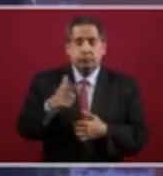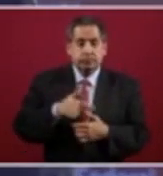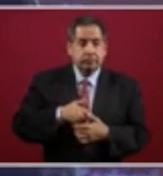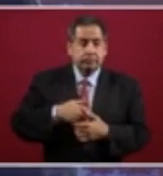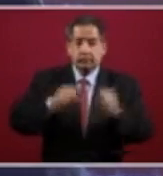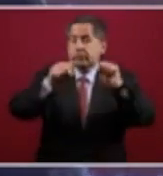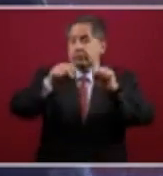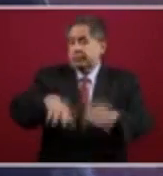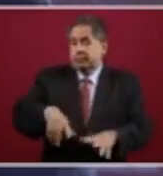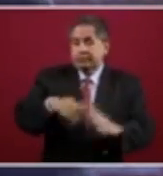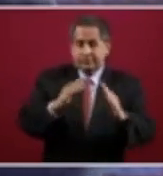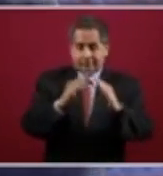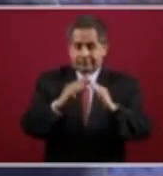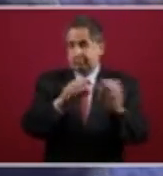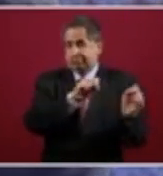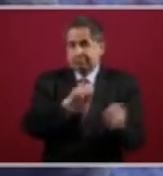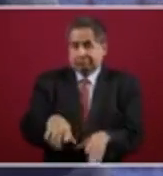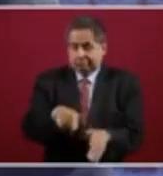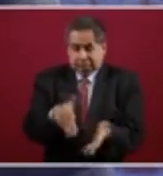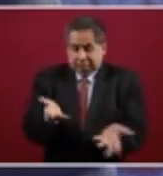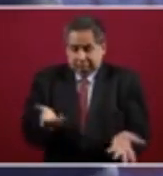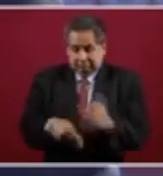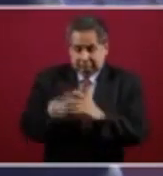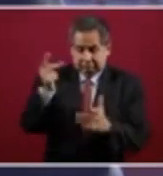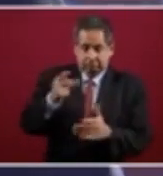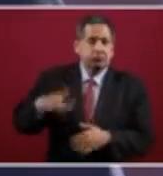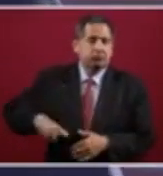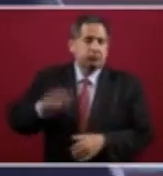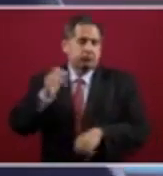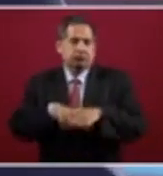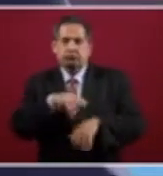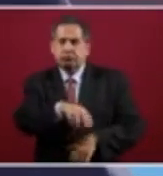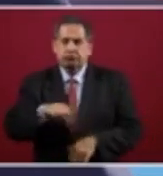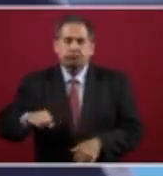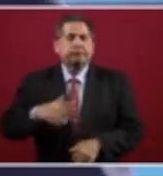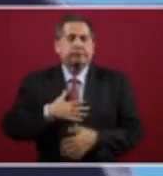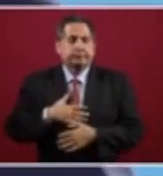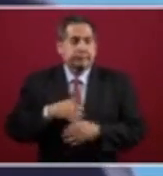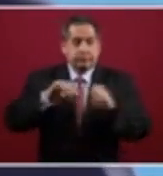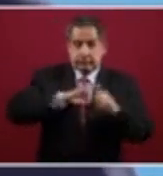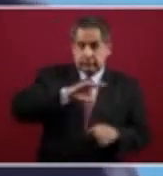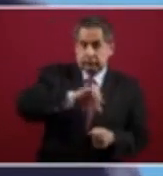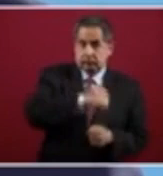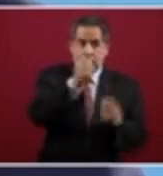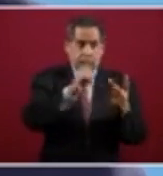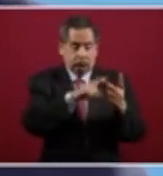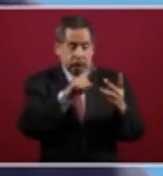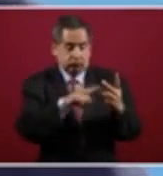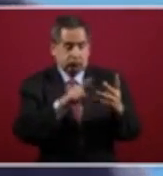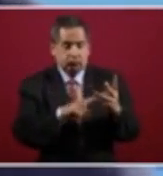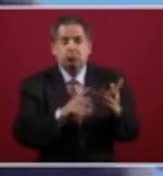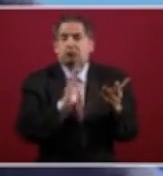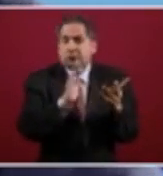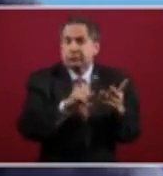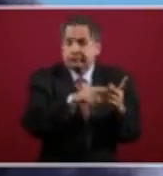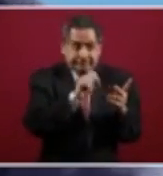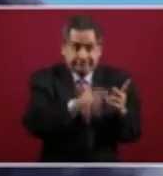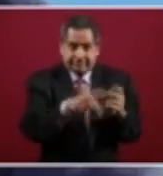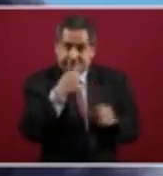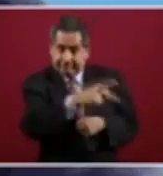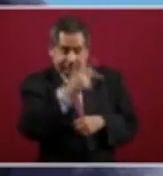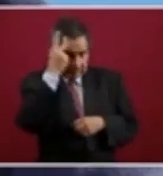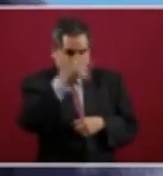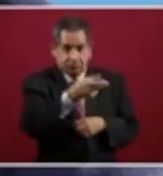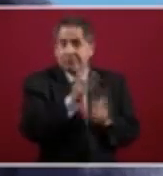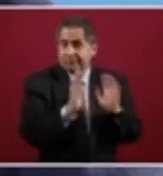gobierno federal. Y el otro punto es que existen otros bienes que ya fueron vendidos sin que alguien interpusiera un amparo.